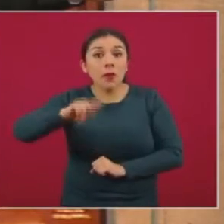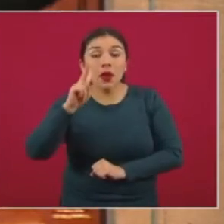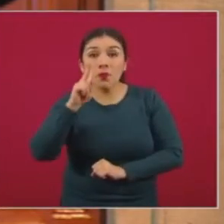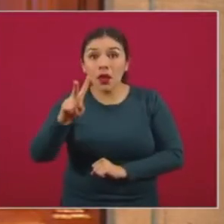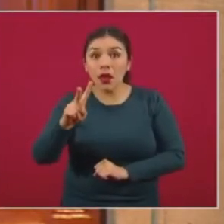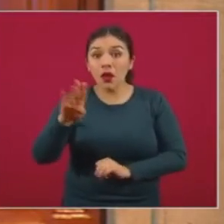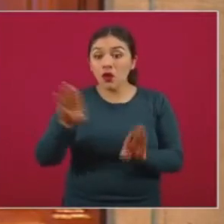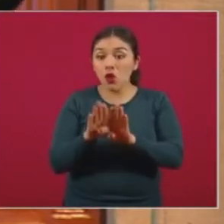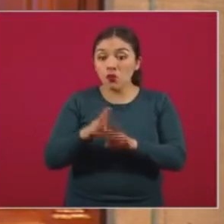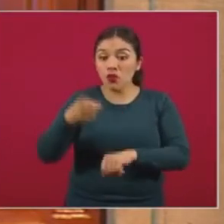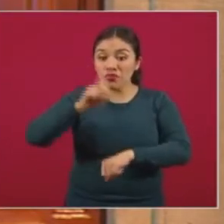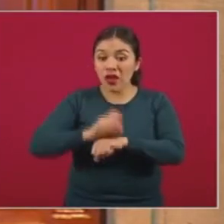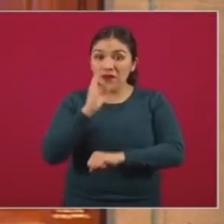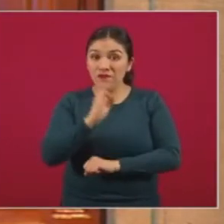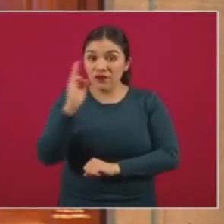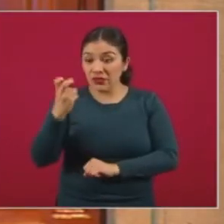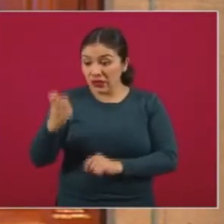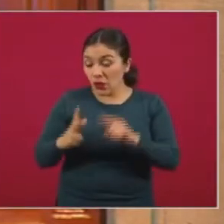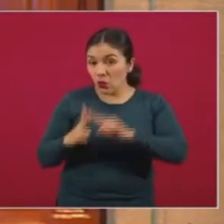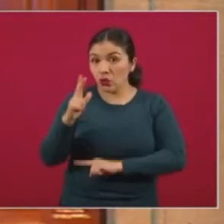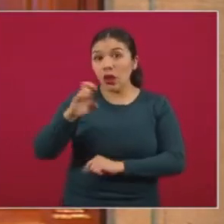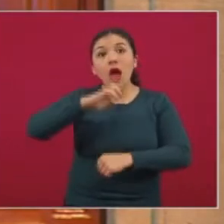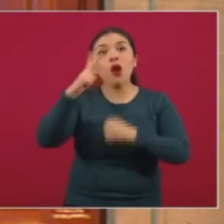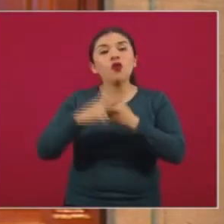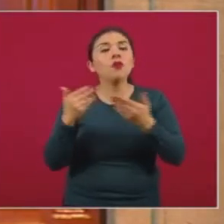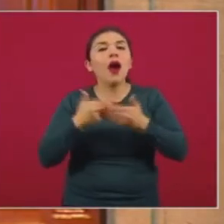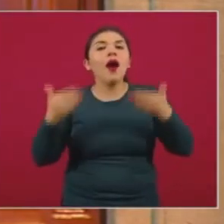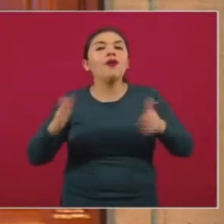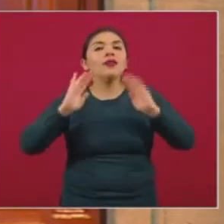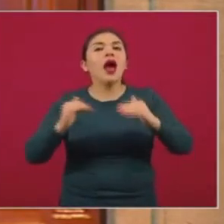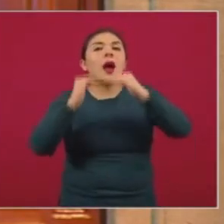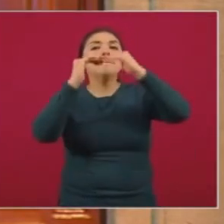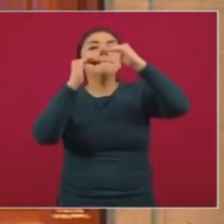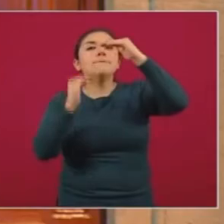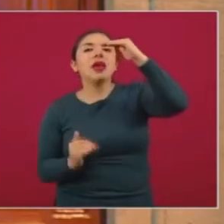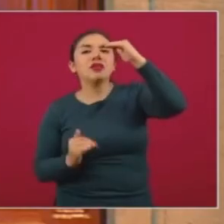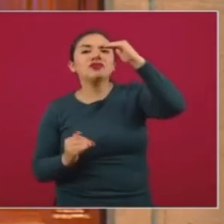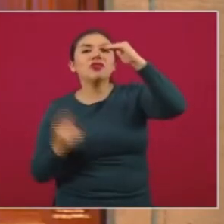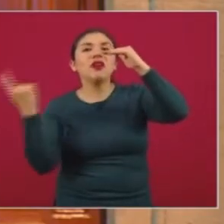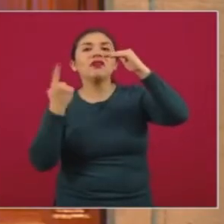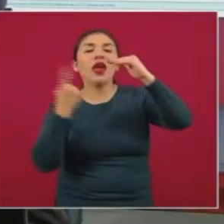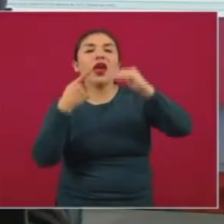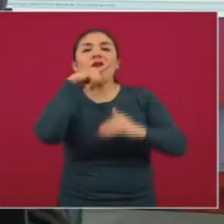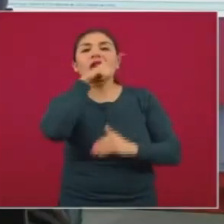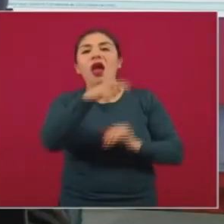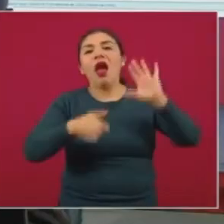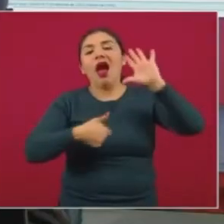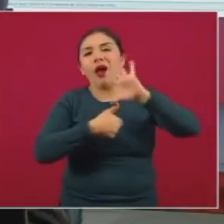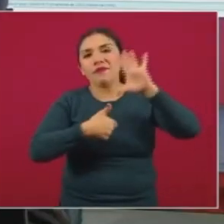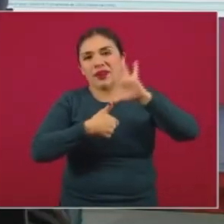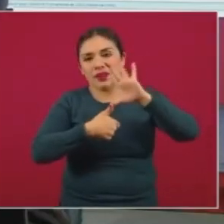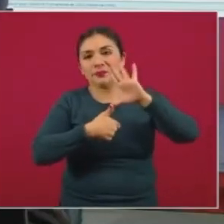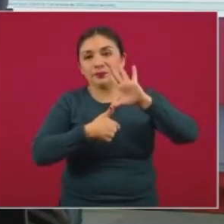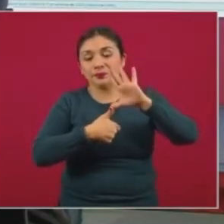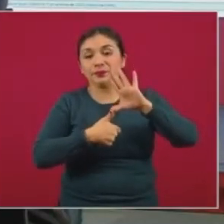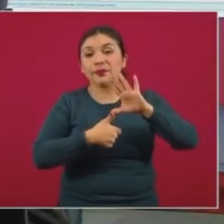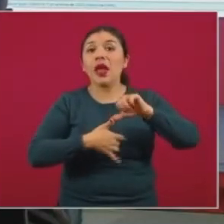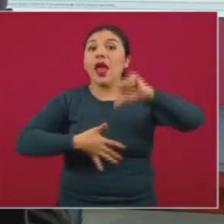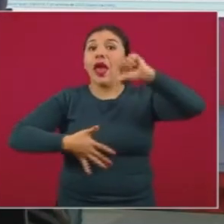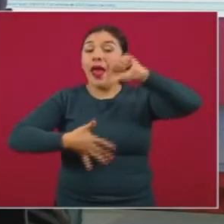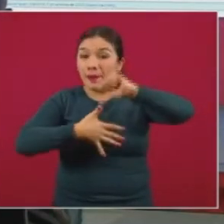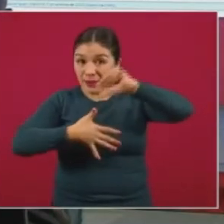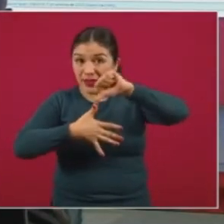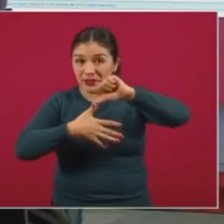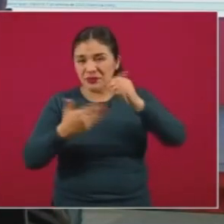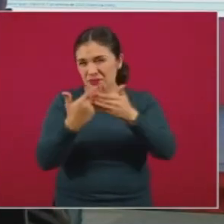ya la fecha del corte, Europa está por debajo de la región de América del Norte. América del Sur, ya